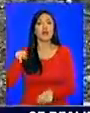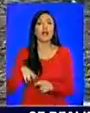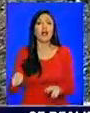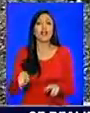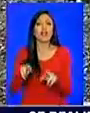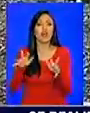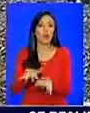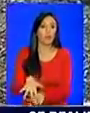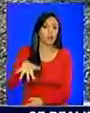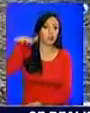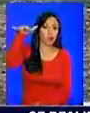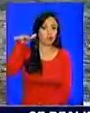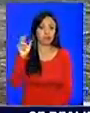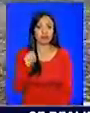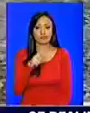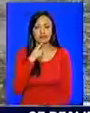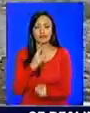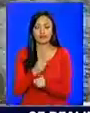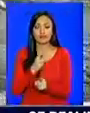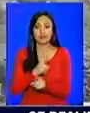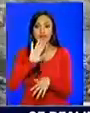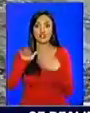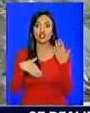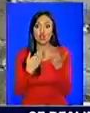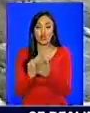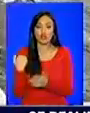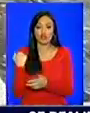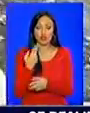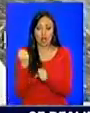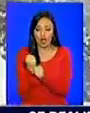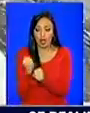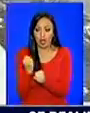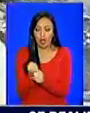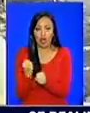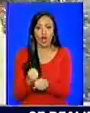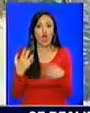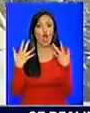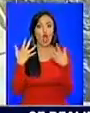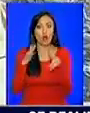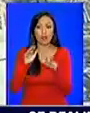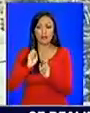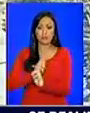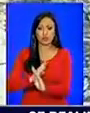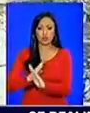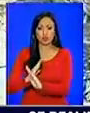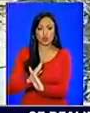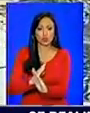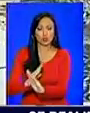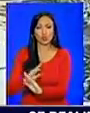río. Definitivamente, todas nuestras ataguillas que hemos tenido, todas las obras de protección para que el río